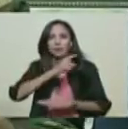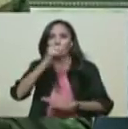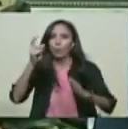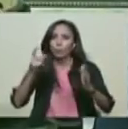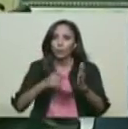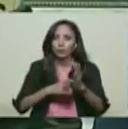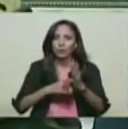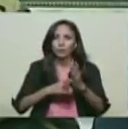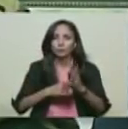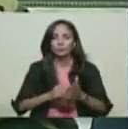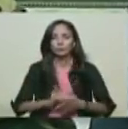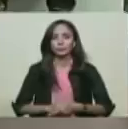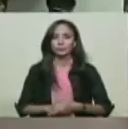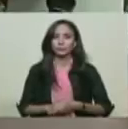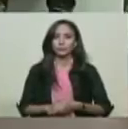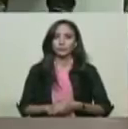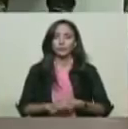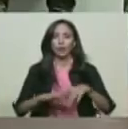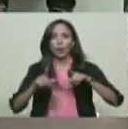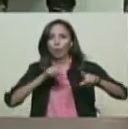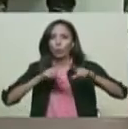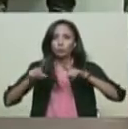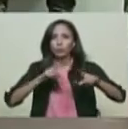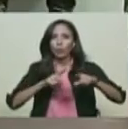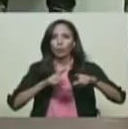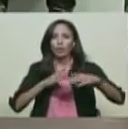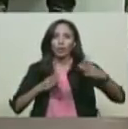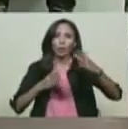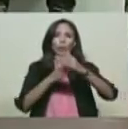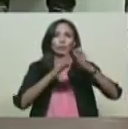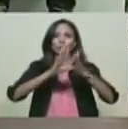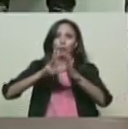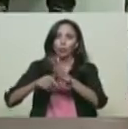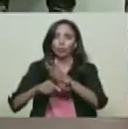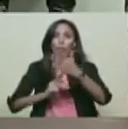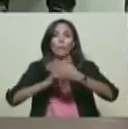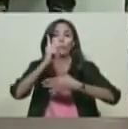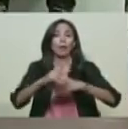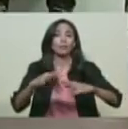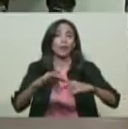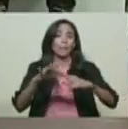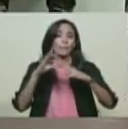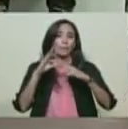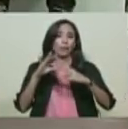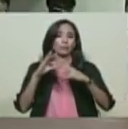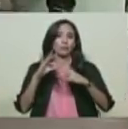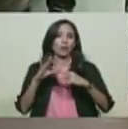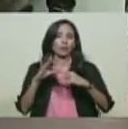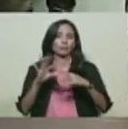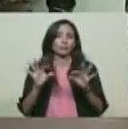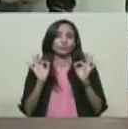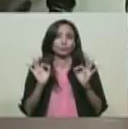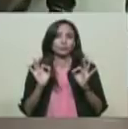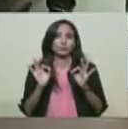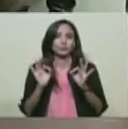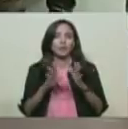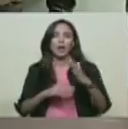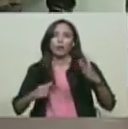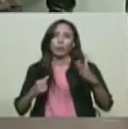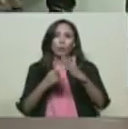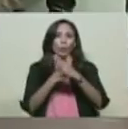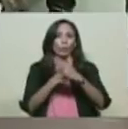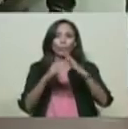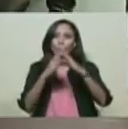soberanía y contra el contrabando. Plan especial para golpear, en este caso, a las